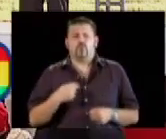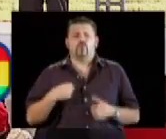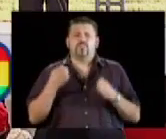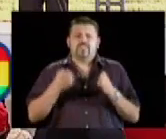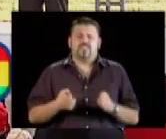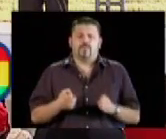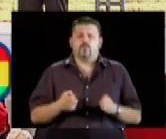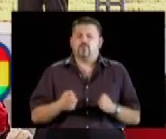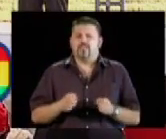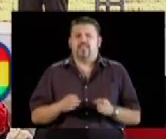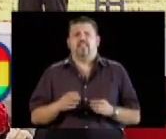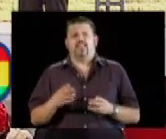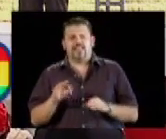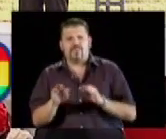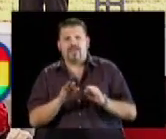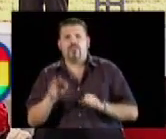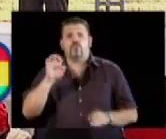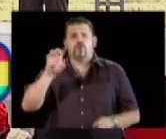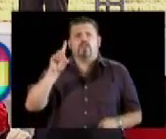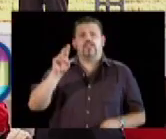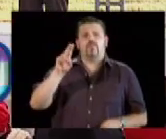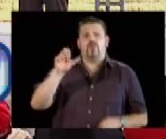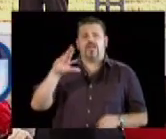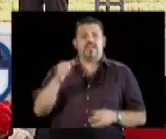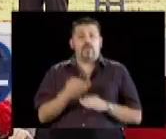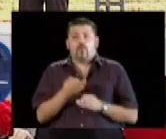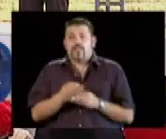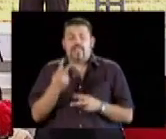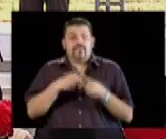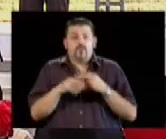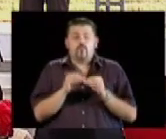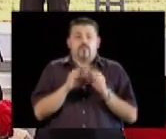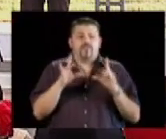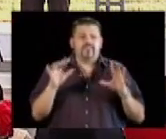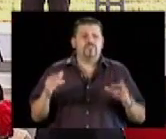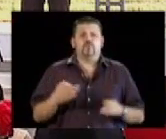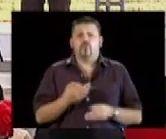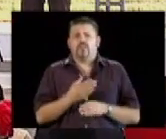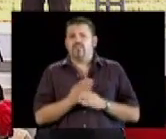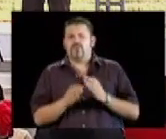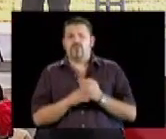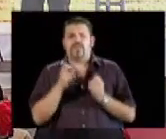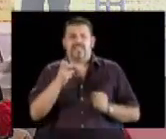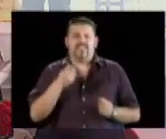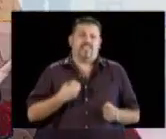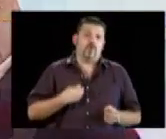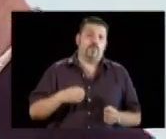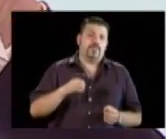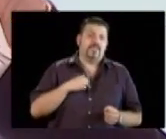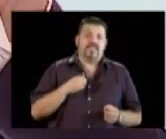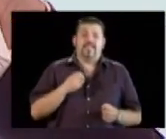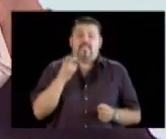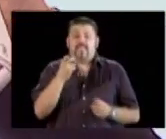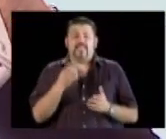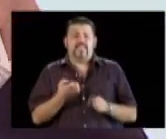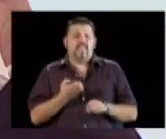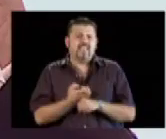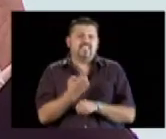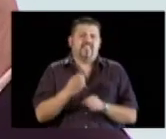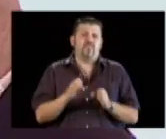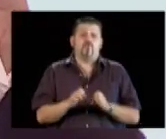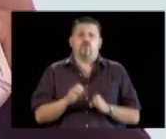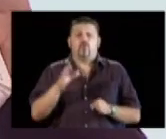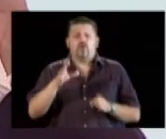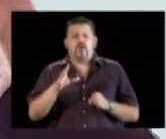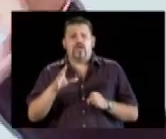Pero viene algo maravilloso que va a suceder. Hazte caso a la crisis. El Radio OmniLife en la Ciudad de México, en el Estadio Azteca, donde vamos a